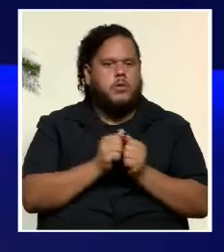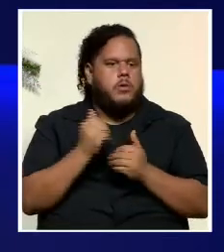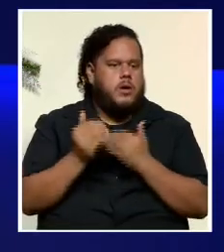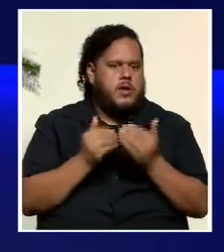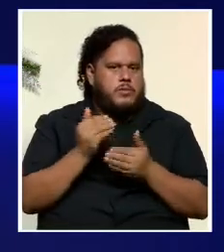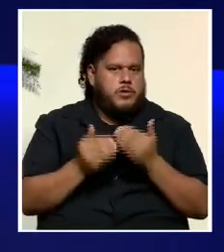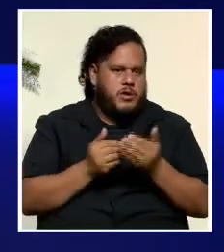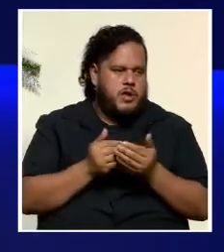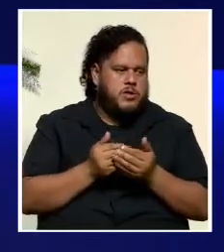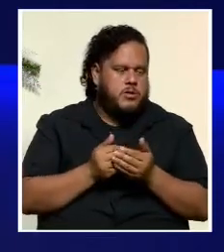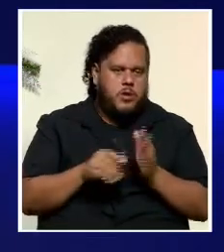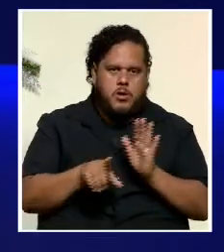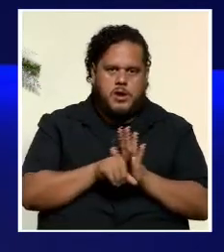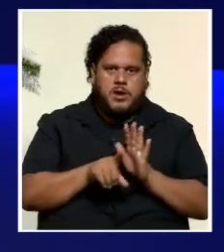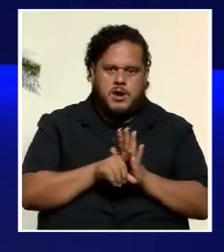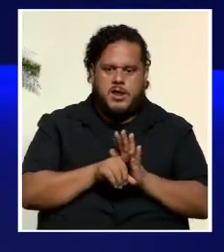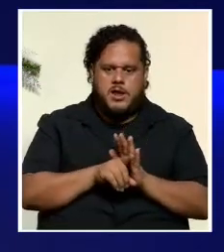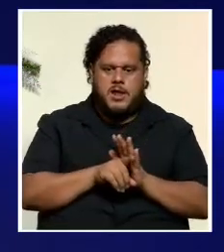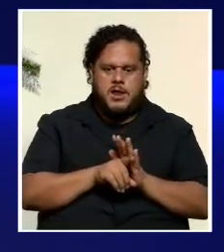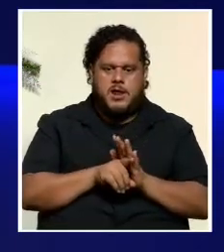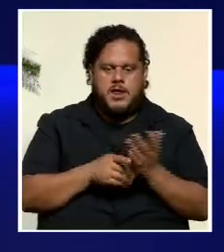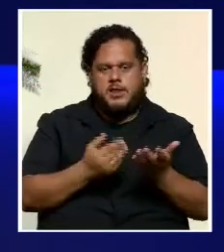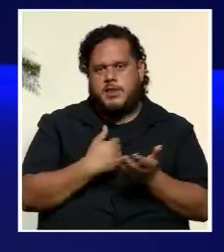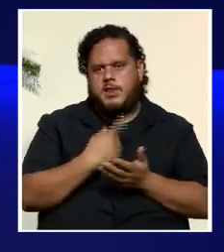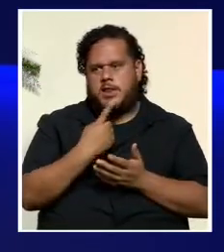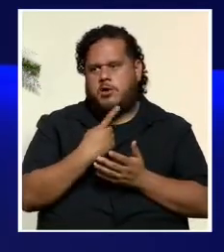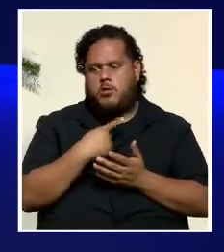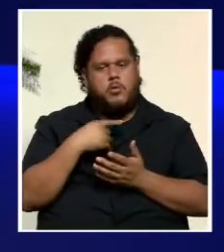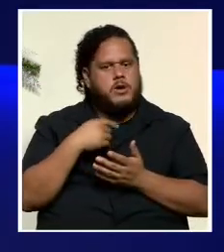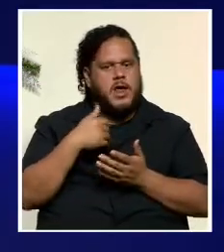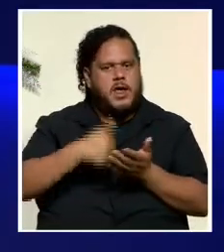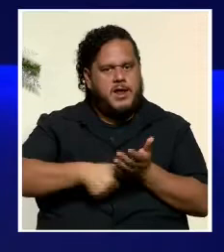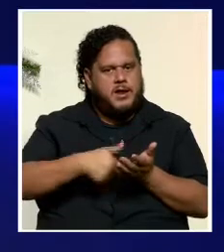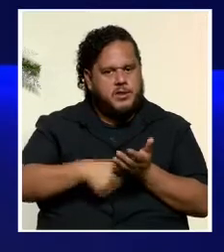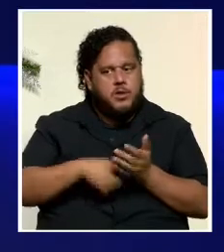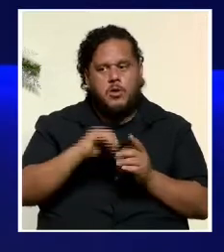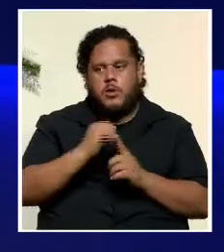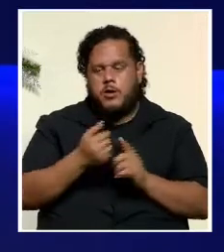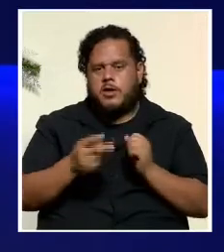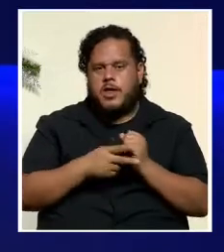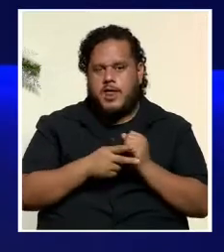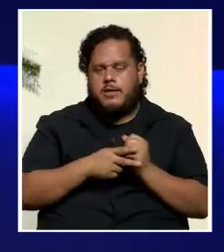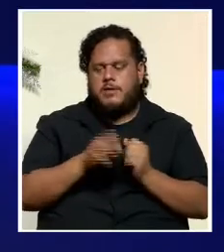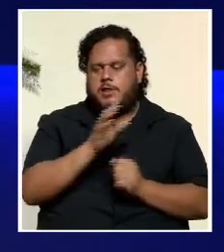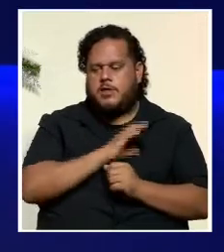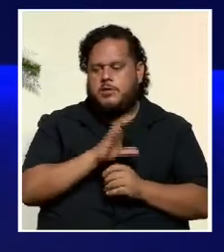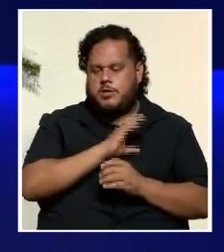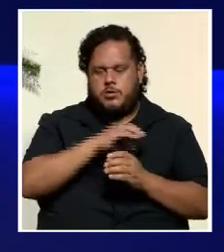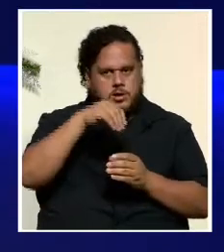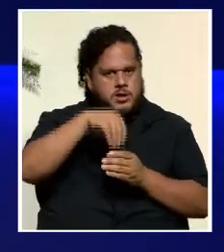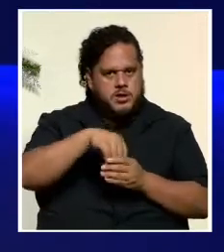proceso legal de haber tenido una elección. Cada vez las condiciones internas